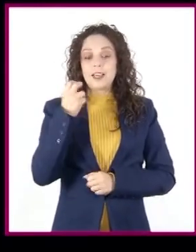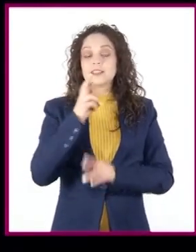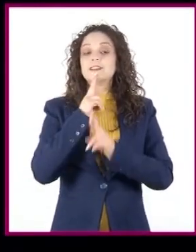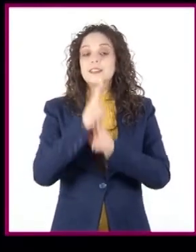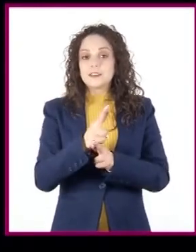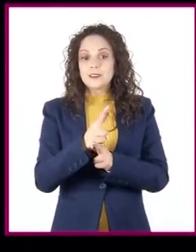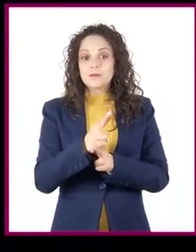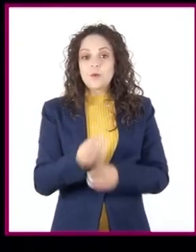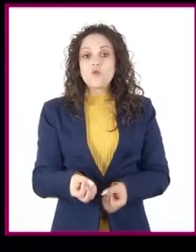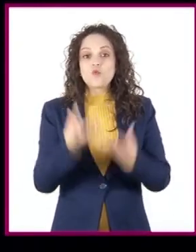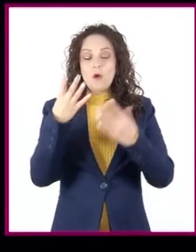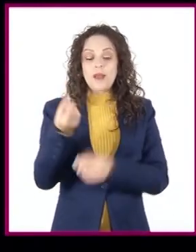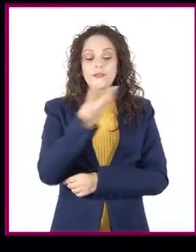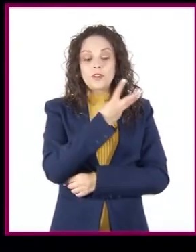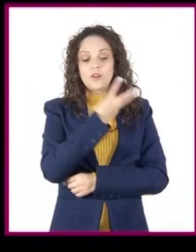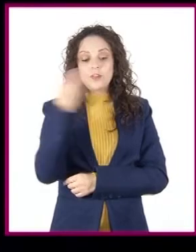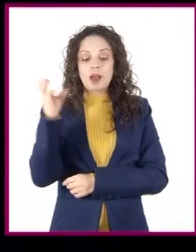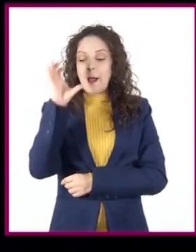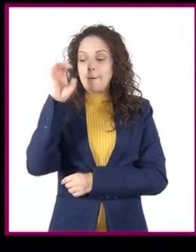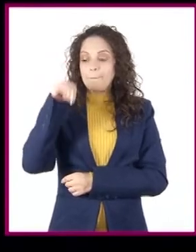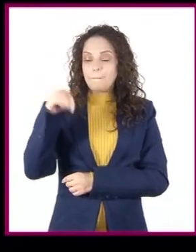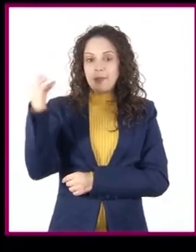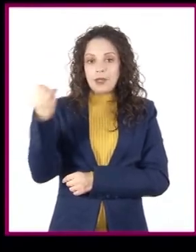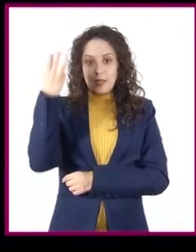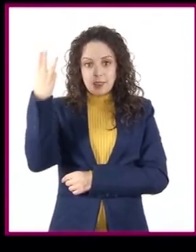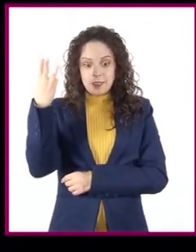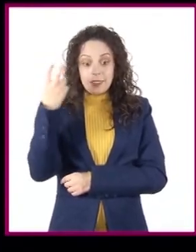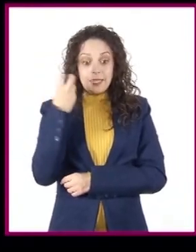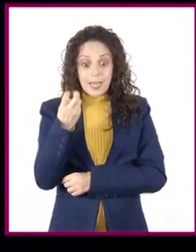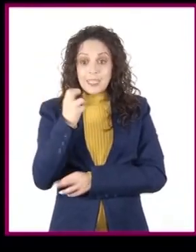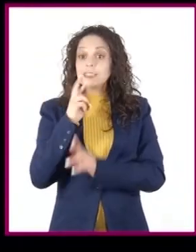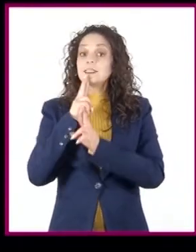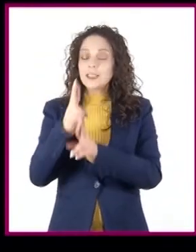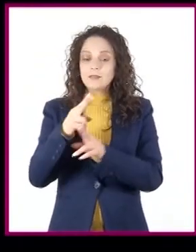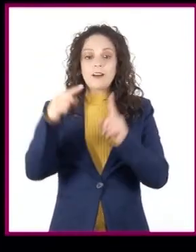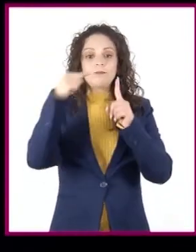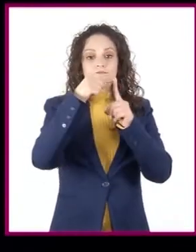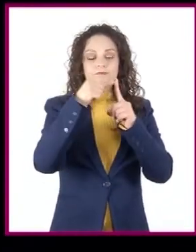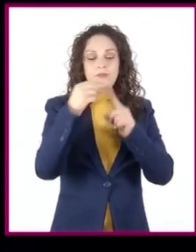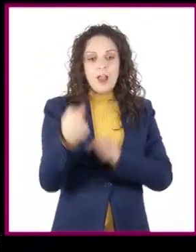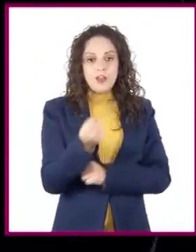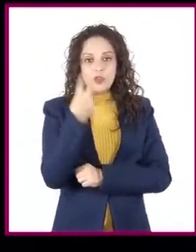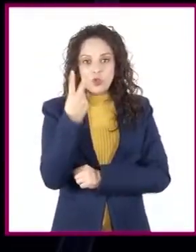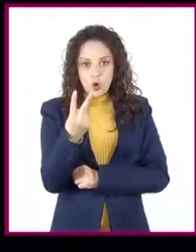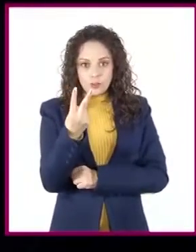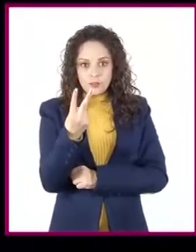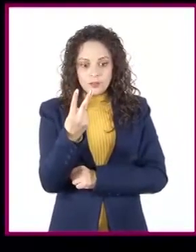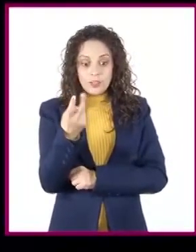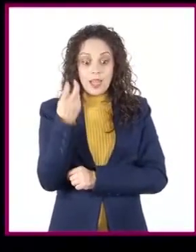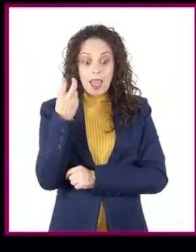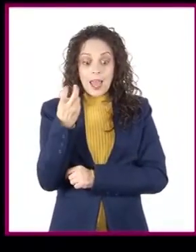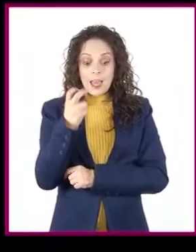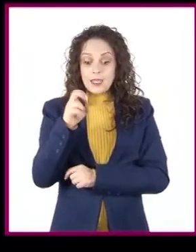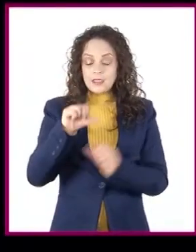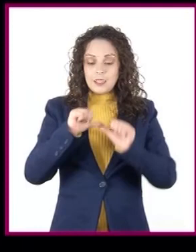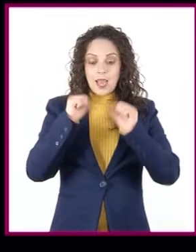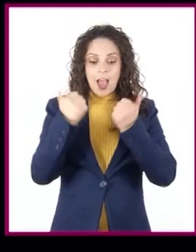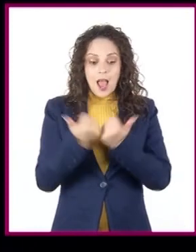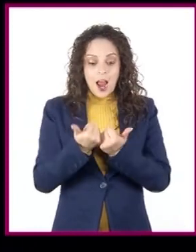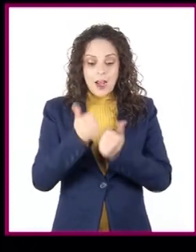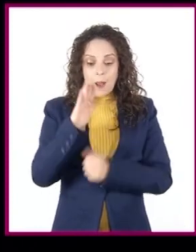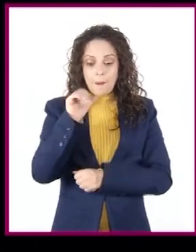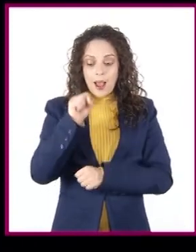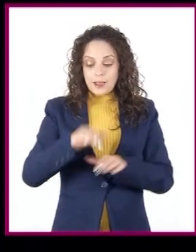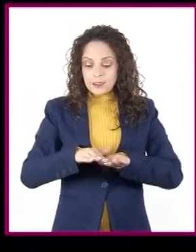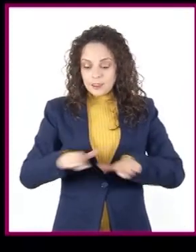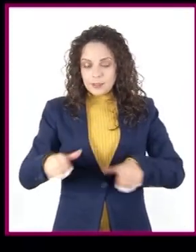cuadrados. Ahora dividimos el resultado entre 2, así que el valor del área de la base del prisma es